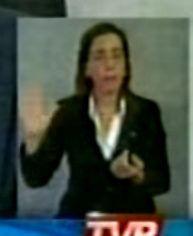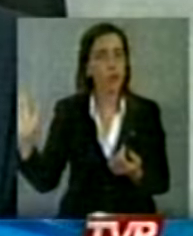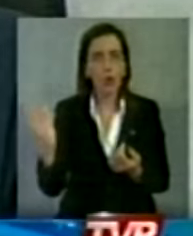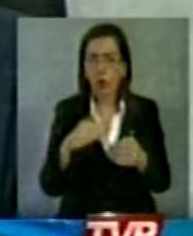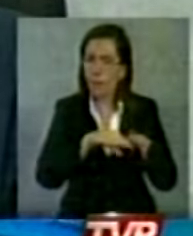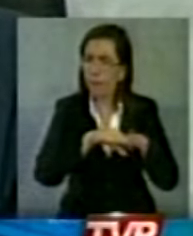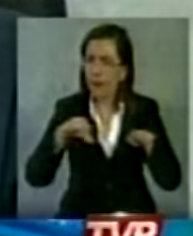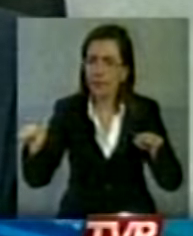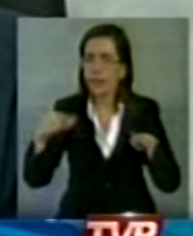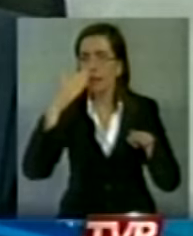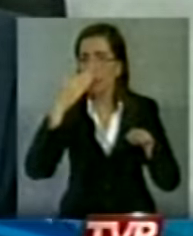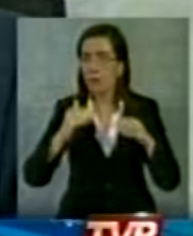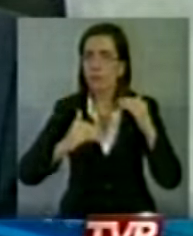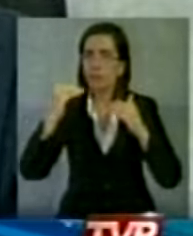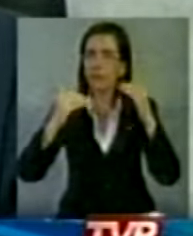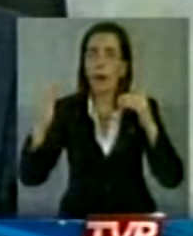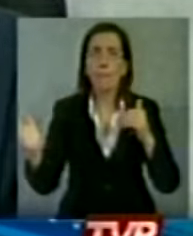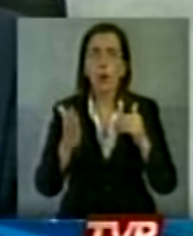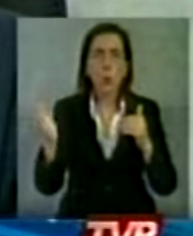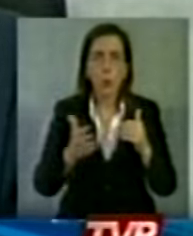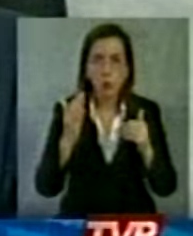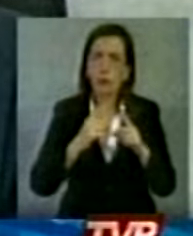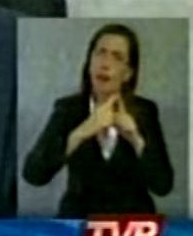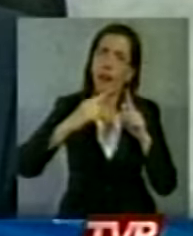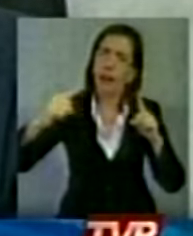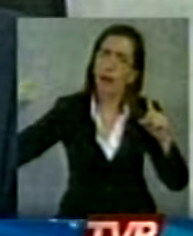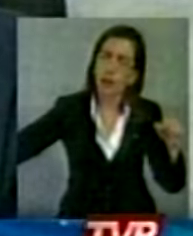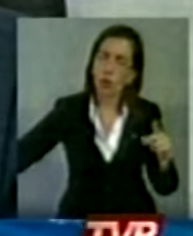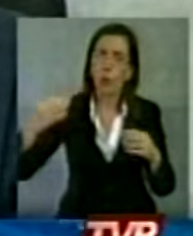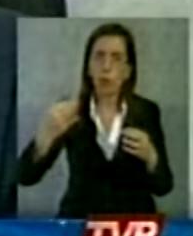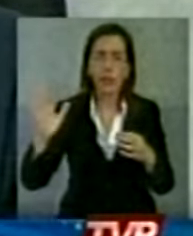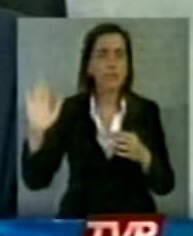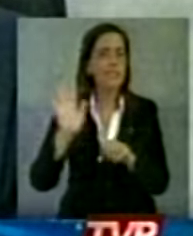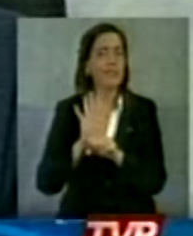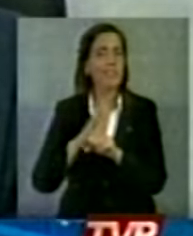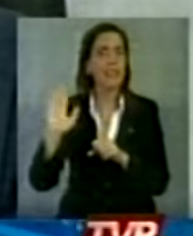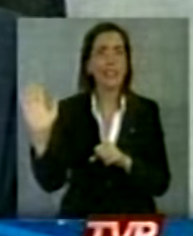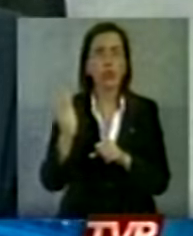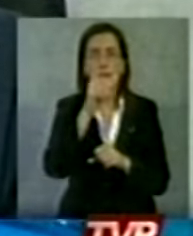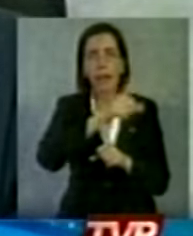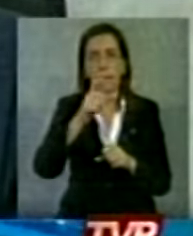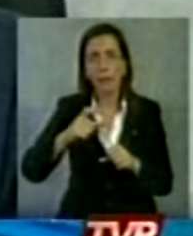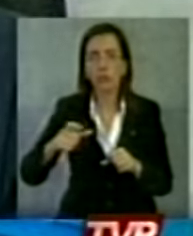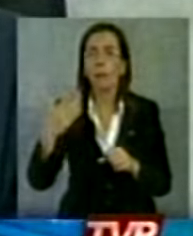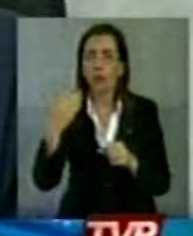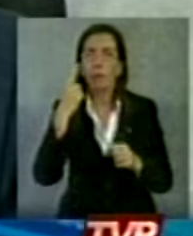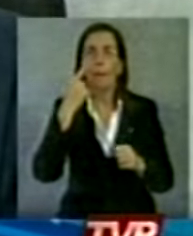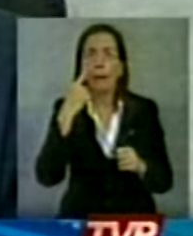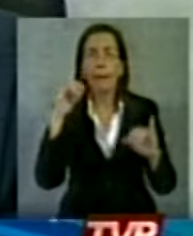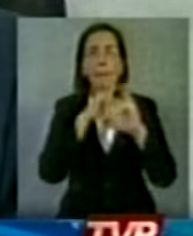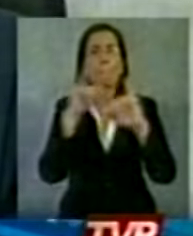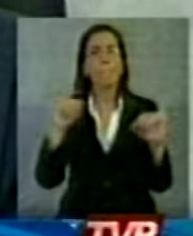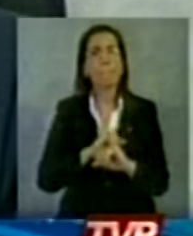los procesos de producción a largo plazo y de un contrato social que nos permita convivir en